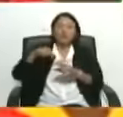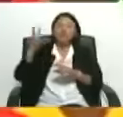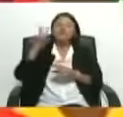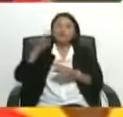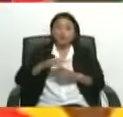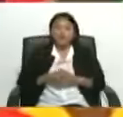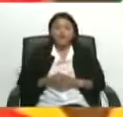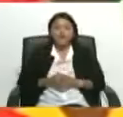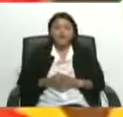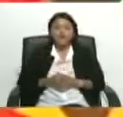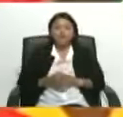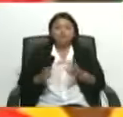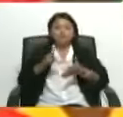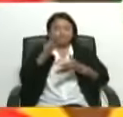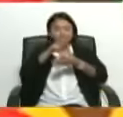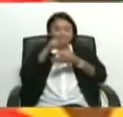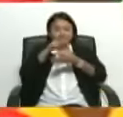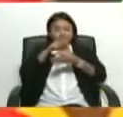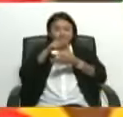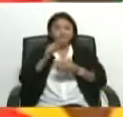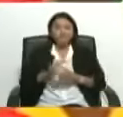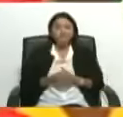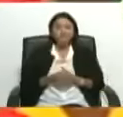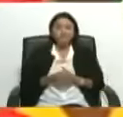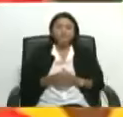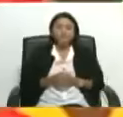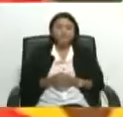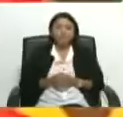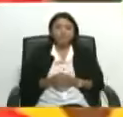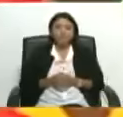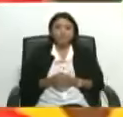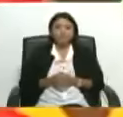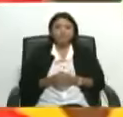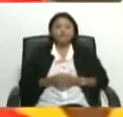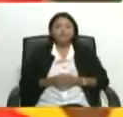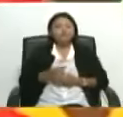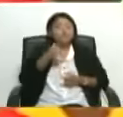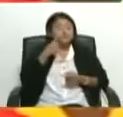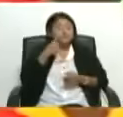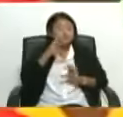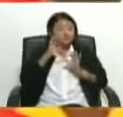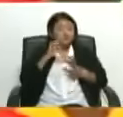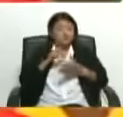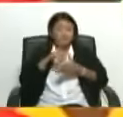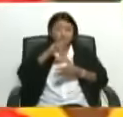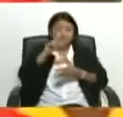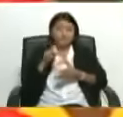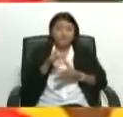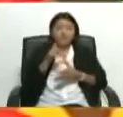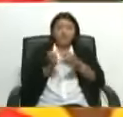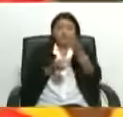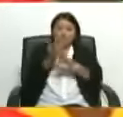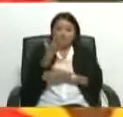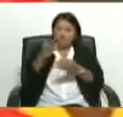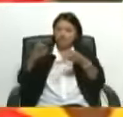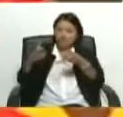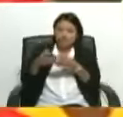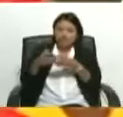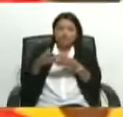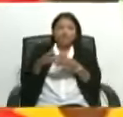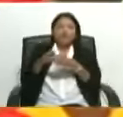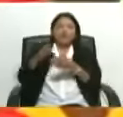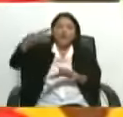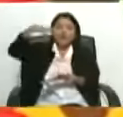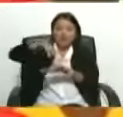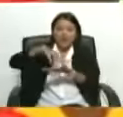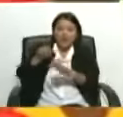pregunta. ¿Está usted de acuerdo, escuchen esto, con la creación del Estado Guayana